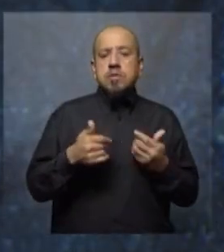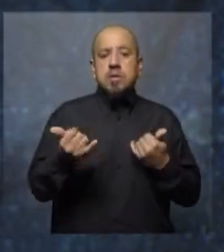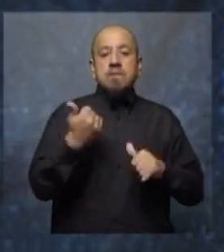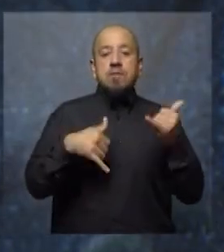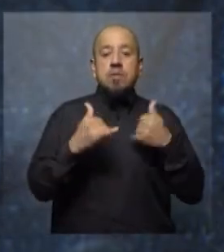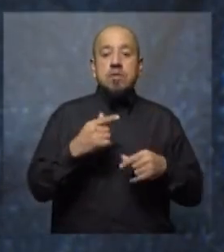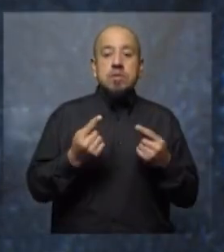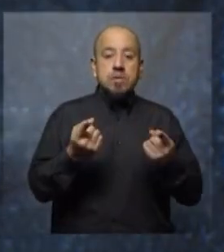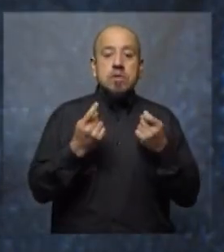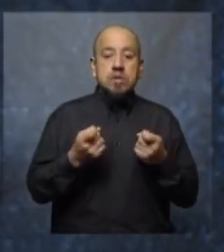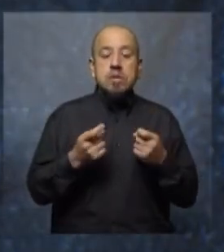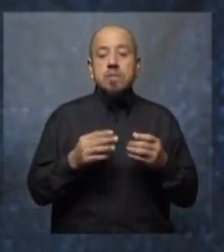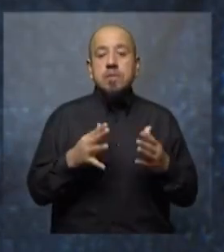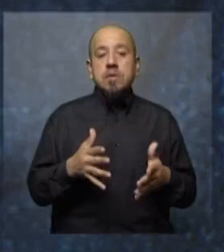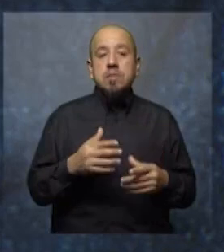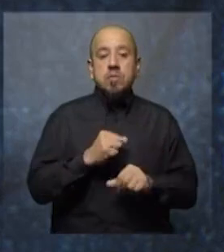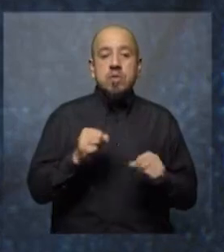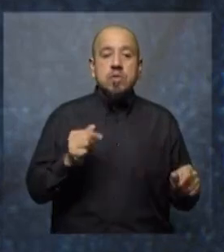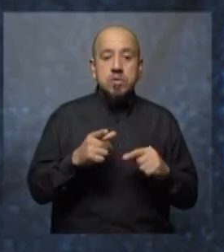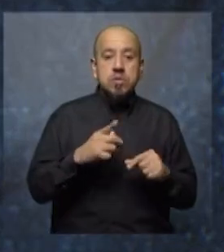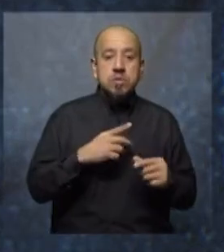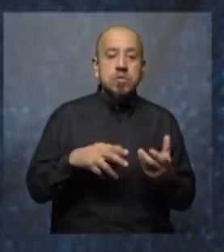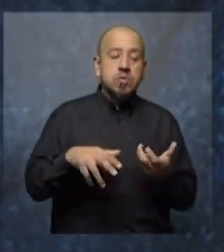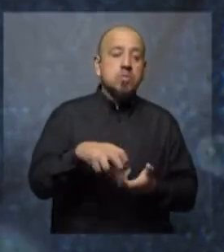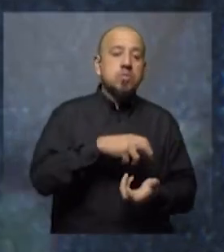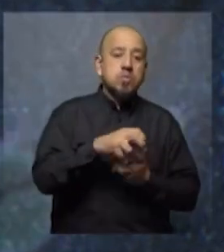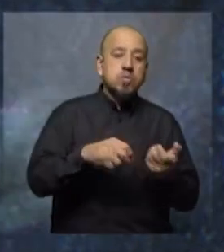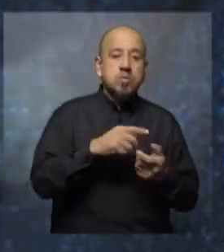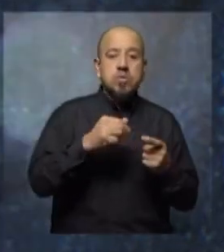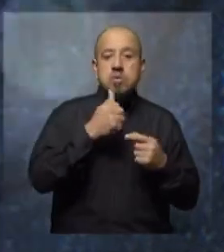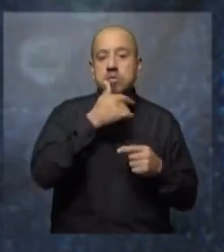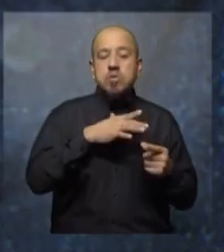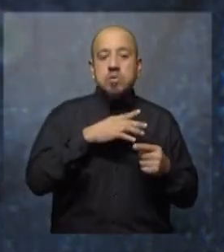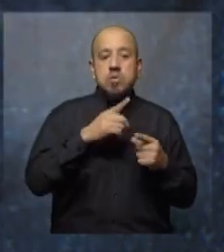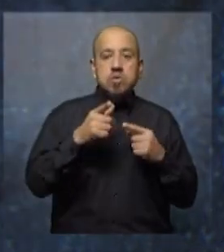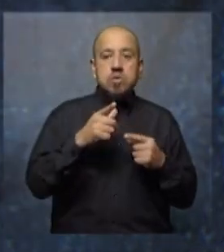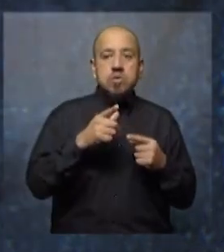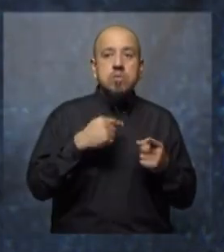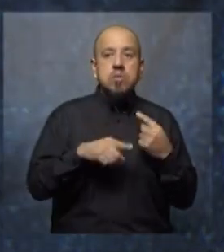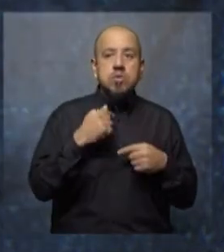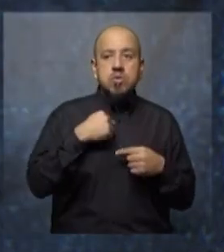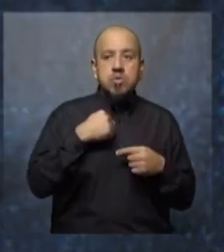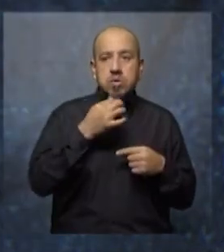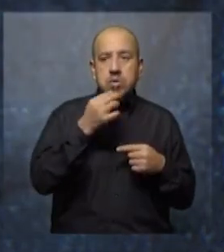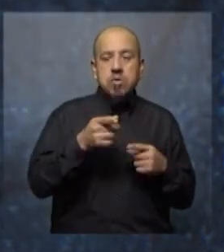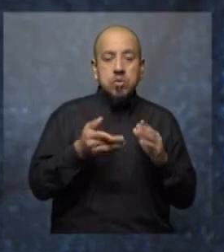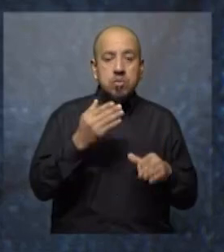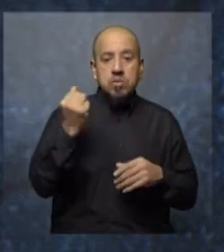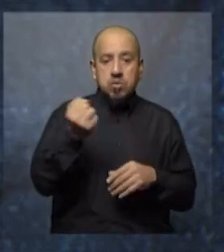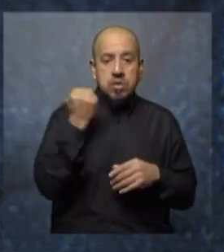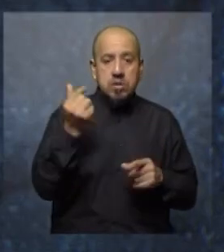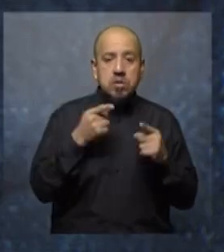necesaria digamos para poderse Ubicar en un contexto histórico amplio global pero yo diría que eso no es lo más importante